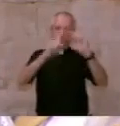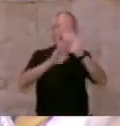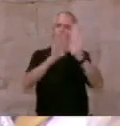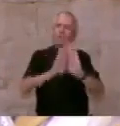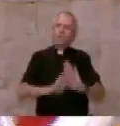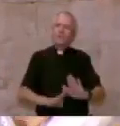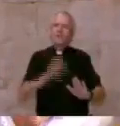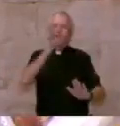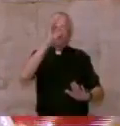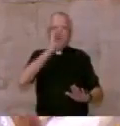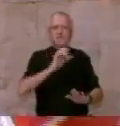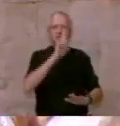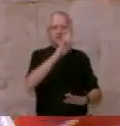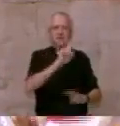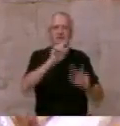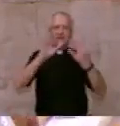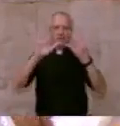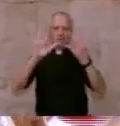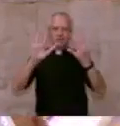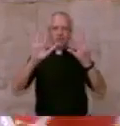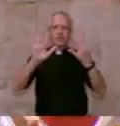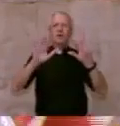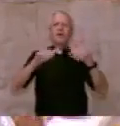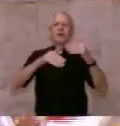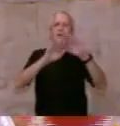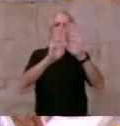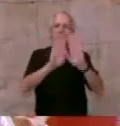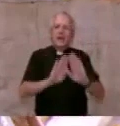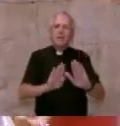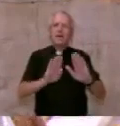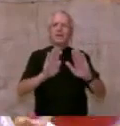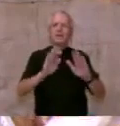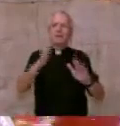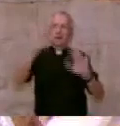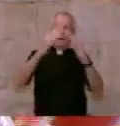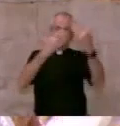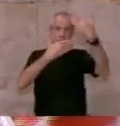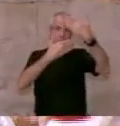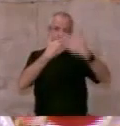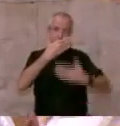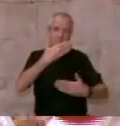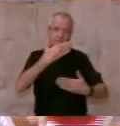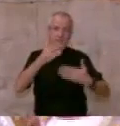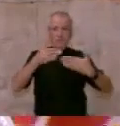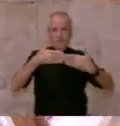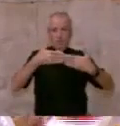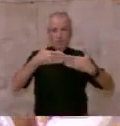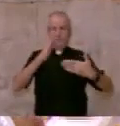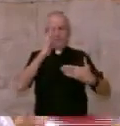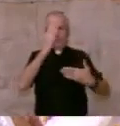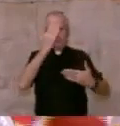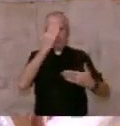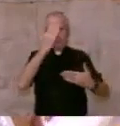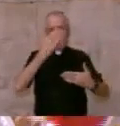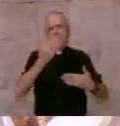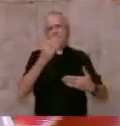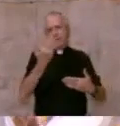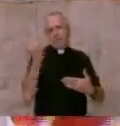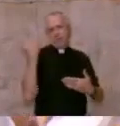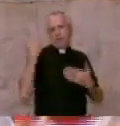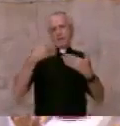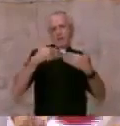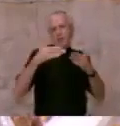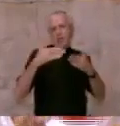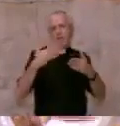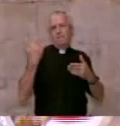con fachada barroca espléndidamente restaurada y solemnemente bendecida por el señor nuncio de su santidad el pasado